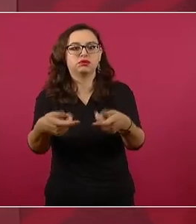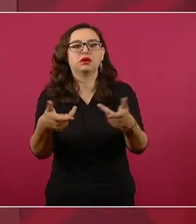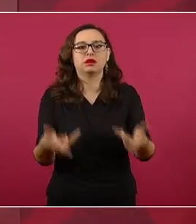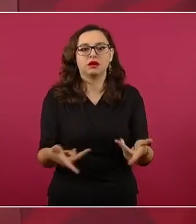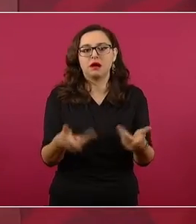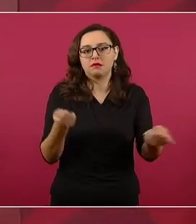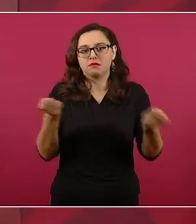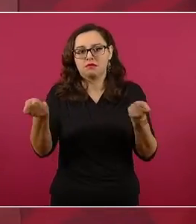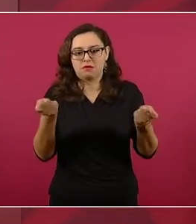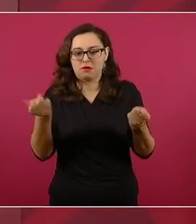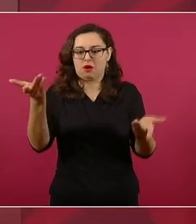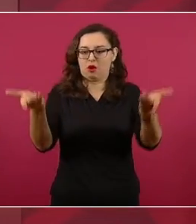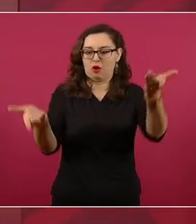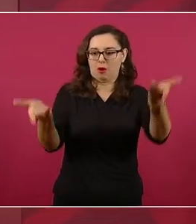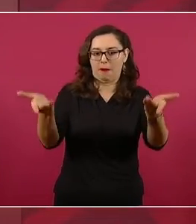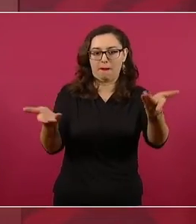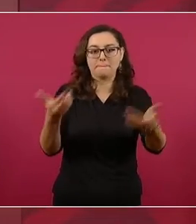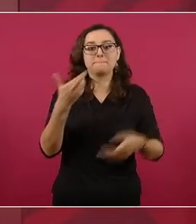¿Sí?